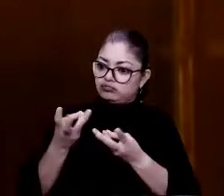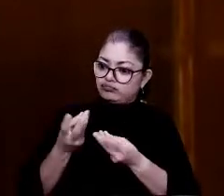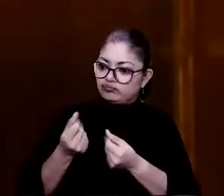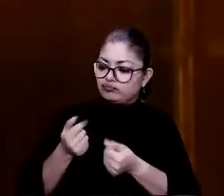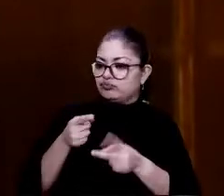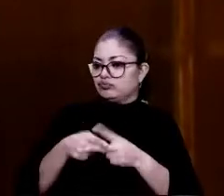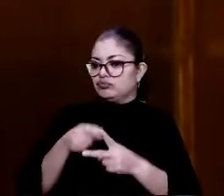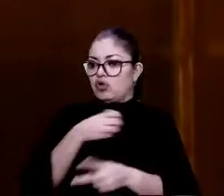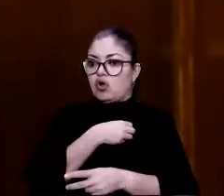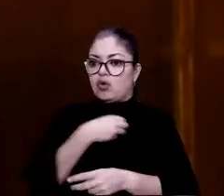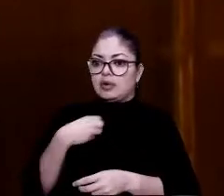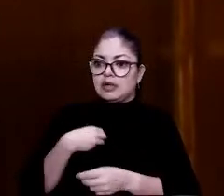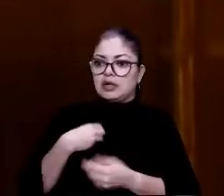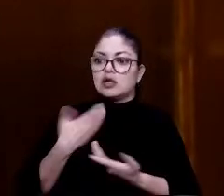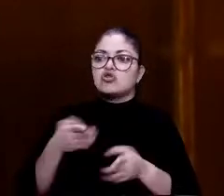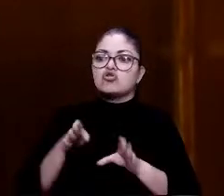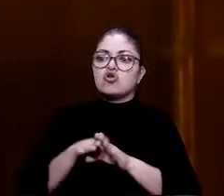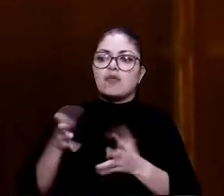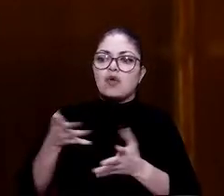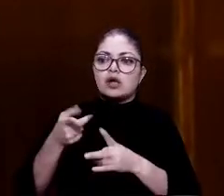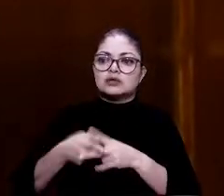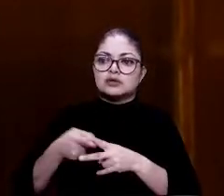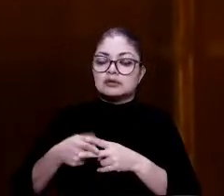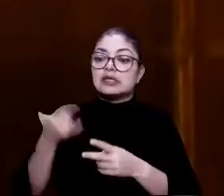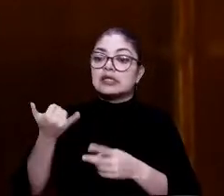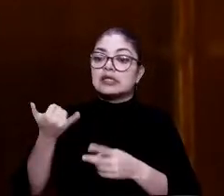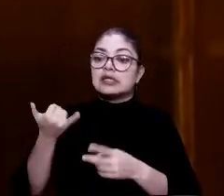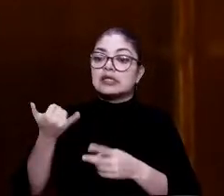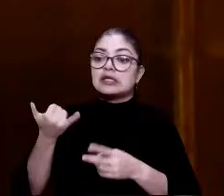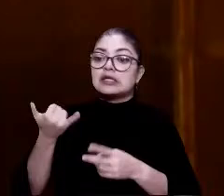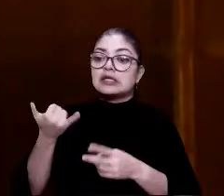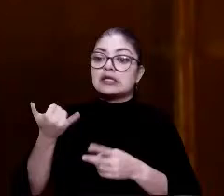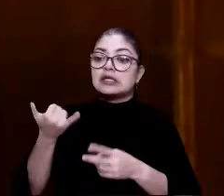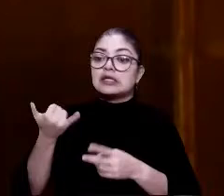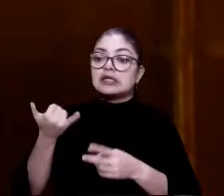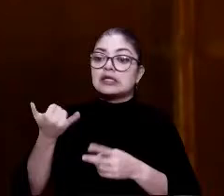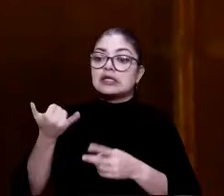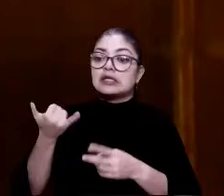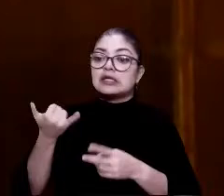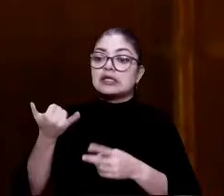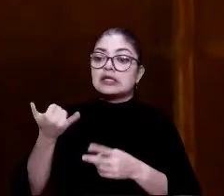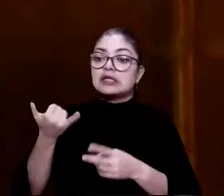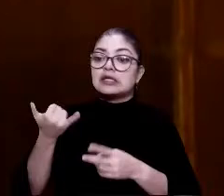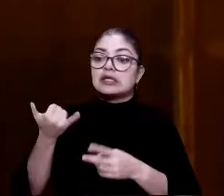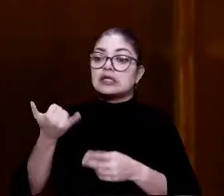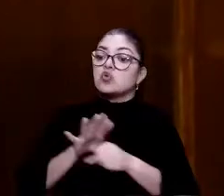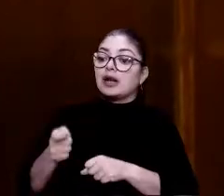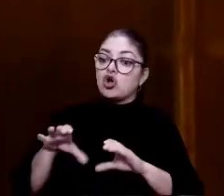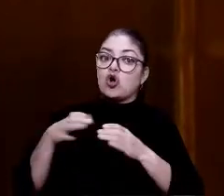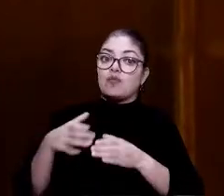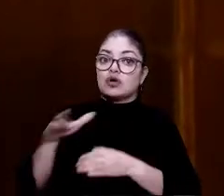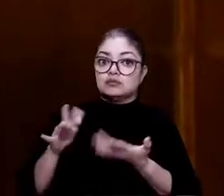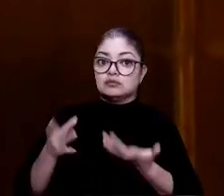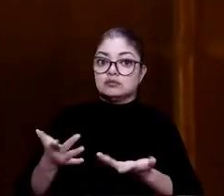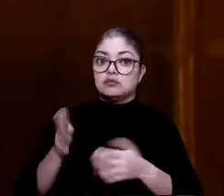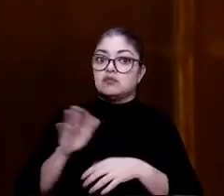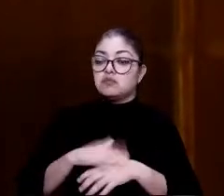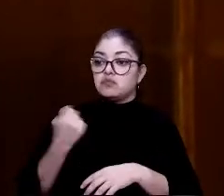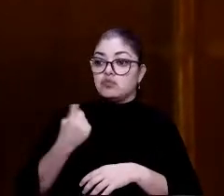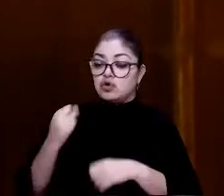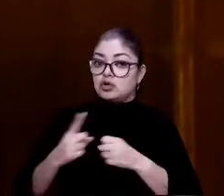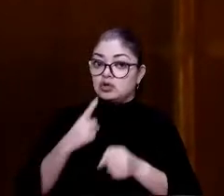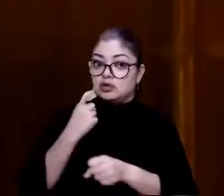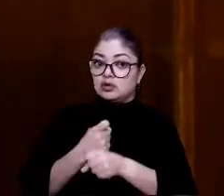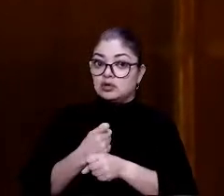esta obligatoriedad y cómo se mide? ¿Y cuáles son las comunidades que mayormente se han visto beneficiadas por esto? Porque